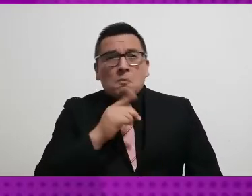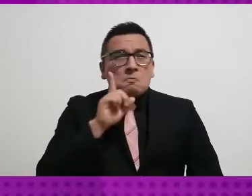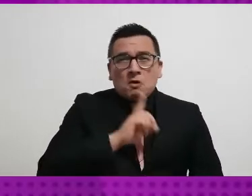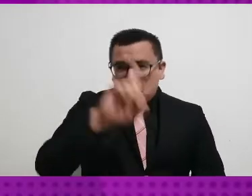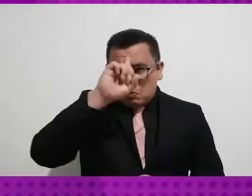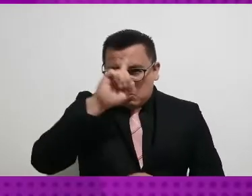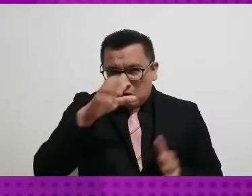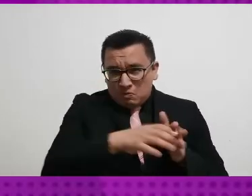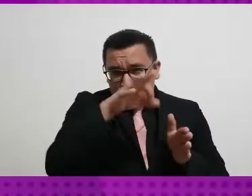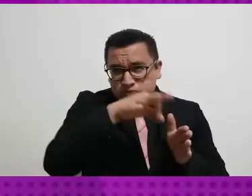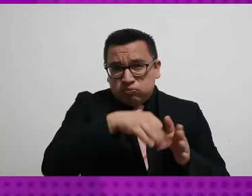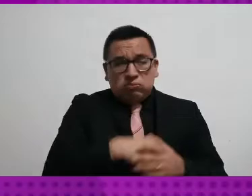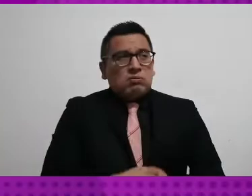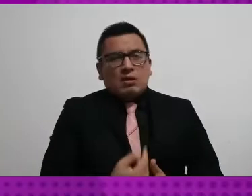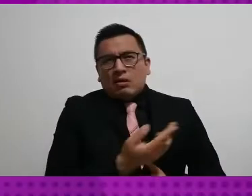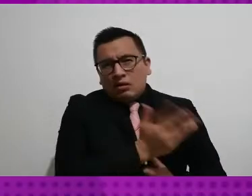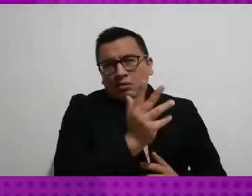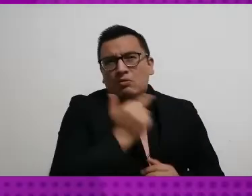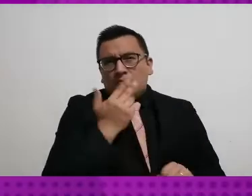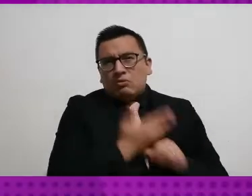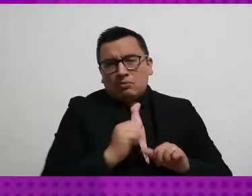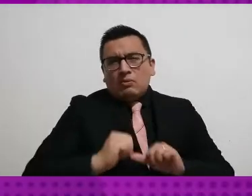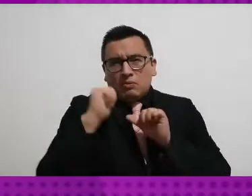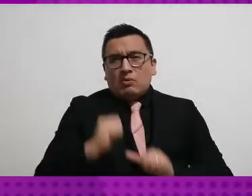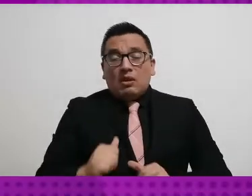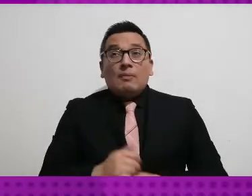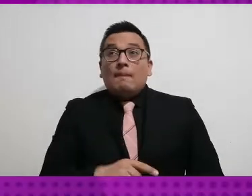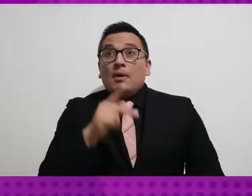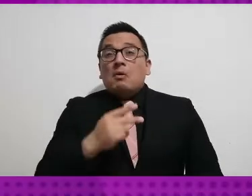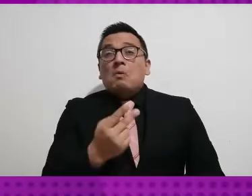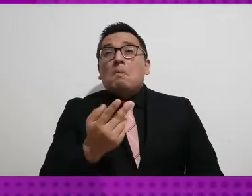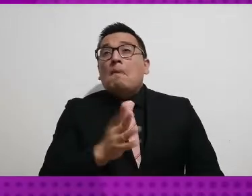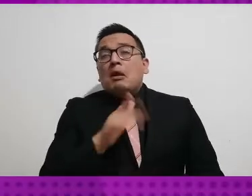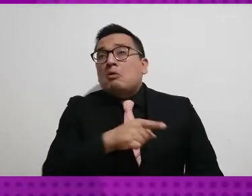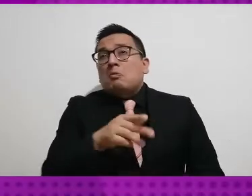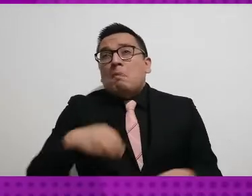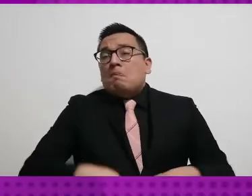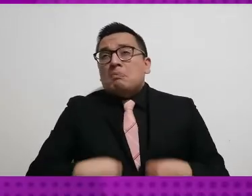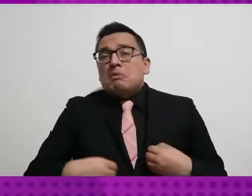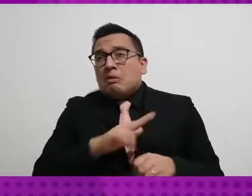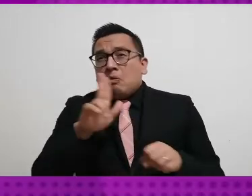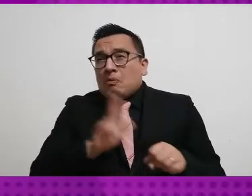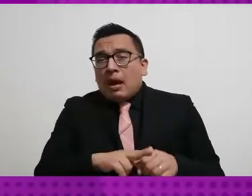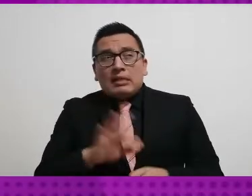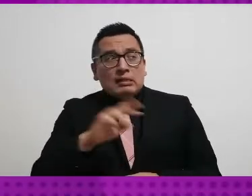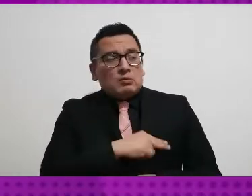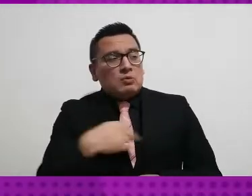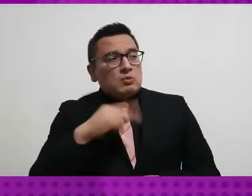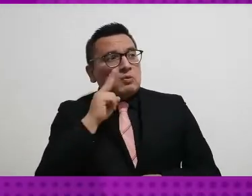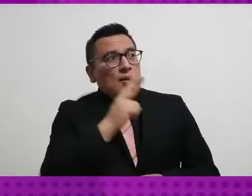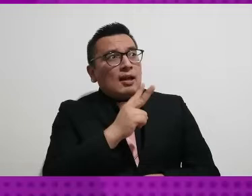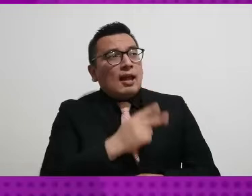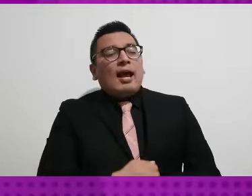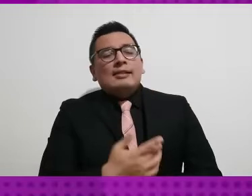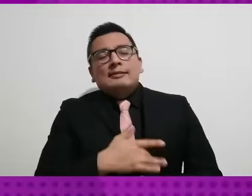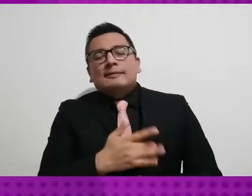sepamos que son ciudadanos con los que nos podemos identificar, con los que podemos encontrar muchos puntos en común y seguramente muchas de las personas